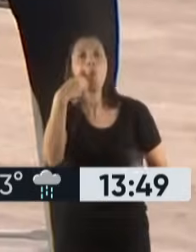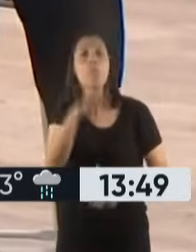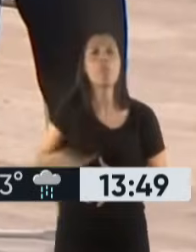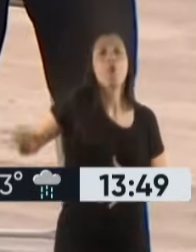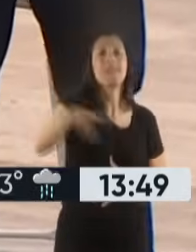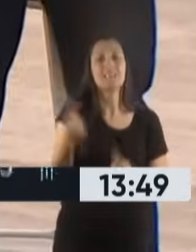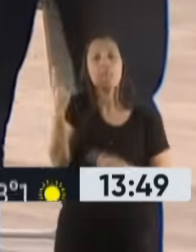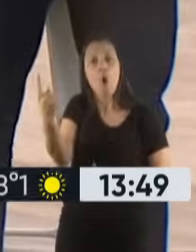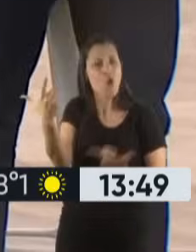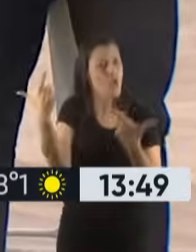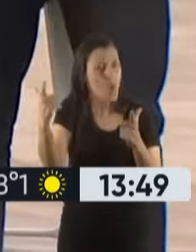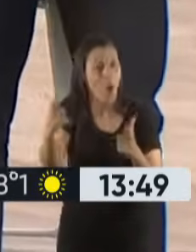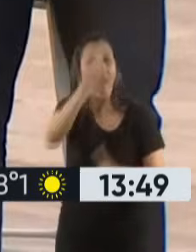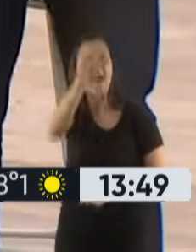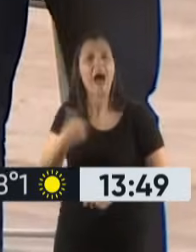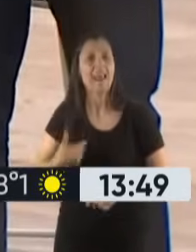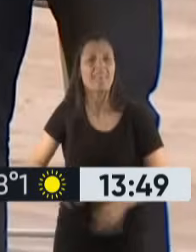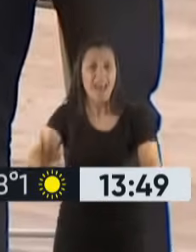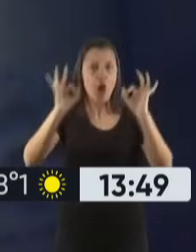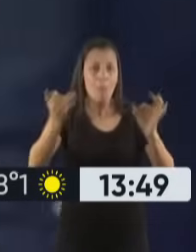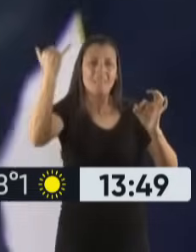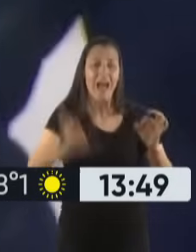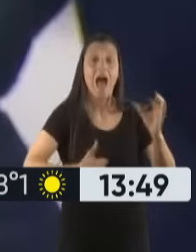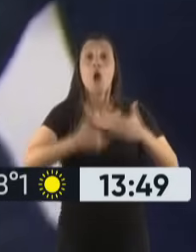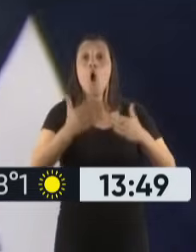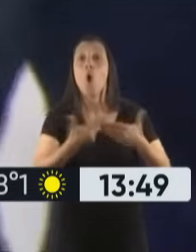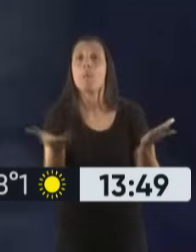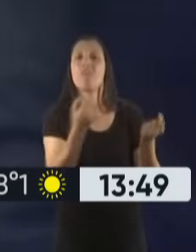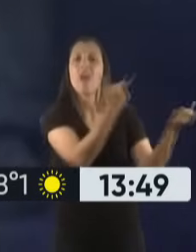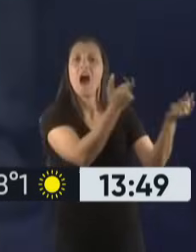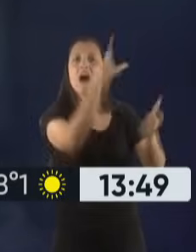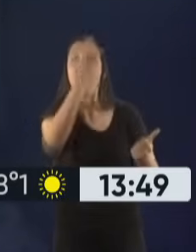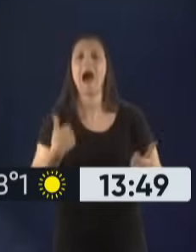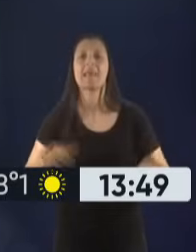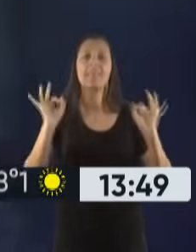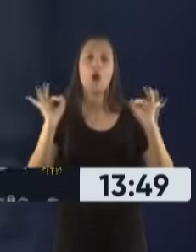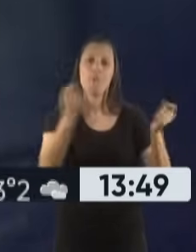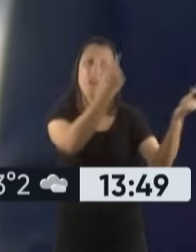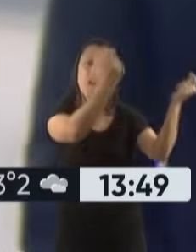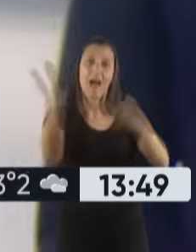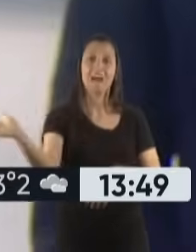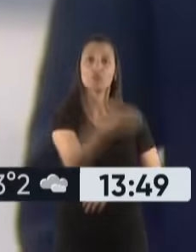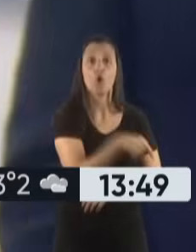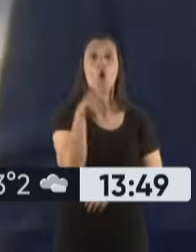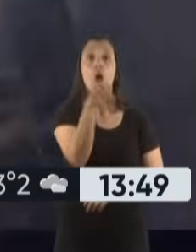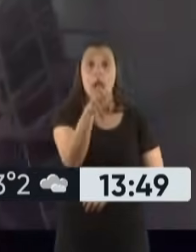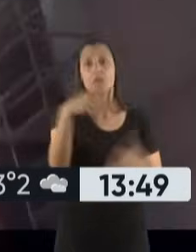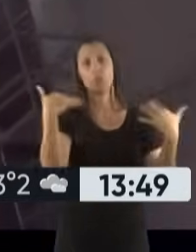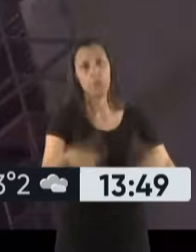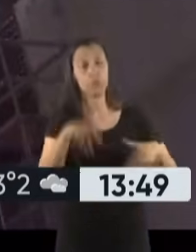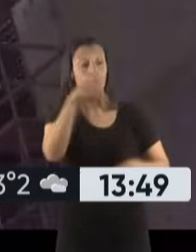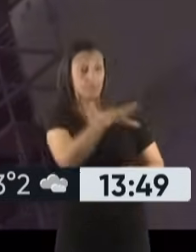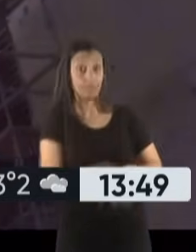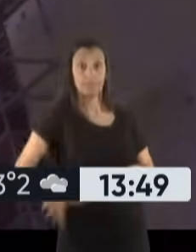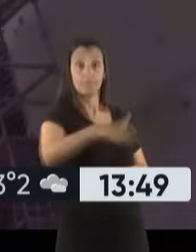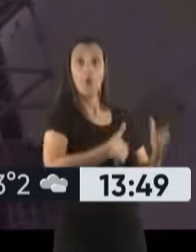municipio de toda la Argentina que no haya recibido obra pública. Esta es una enorme obra que, como bien